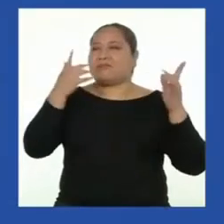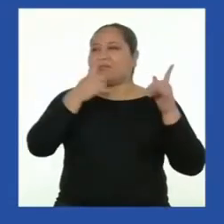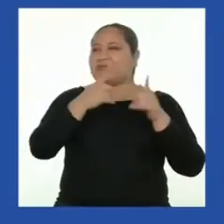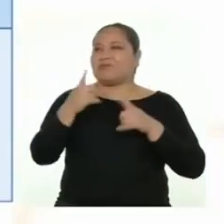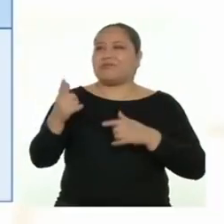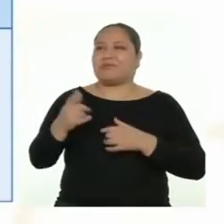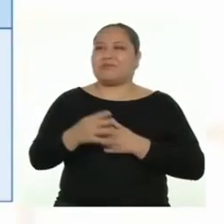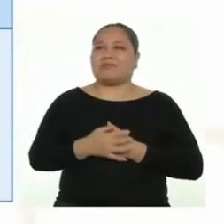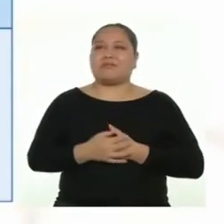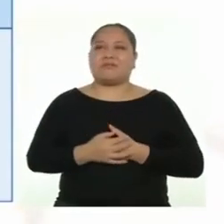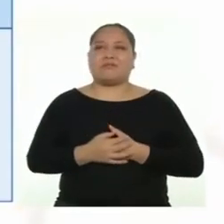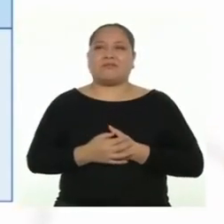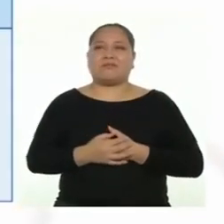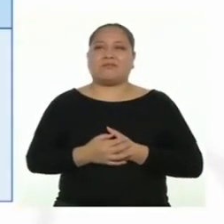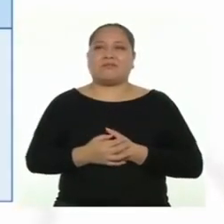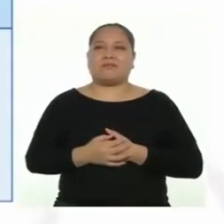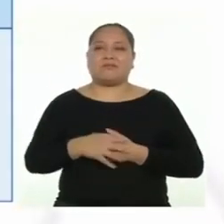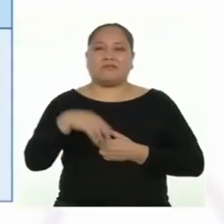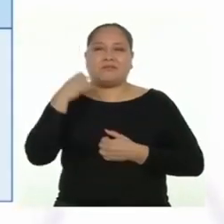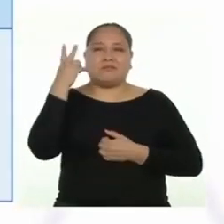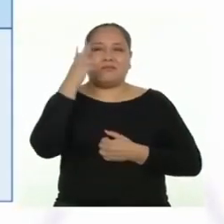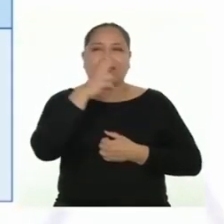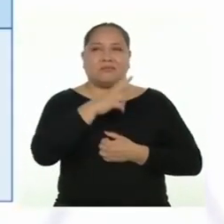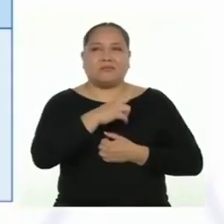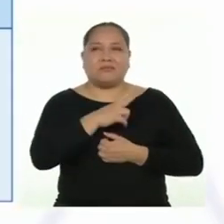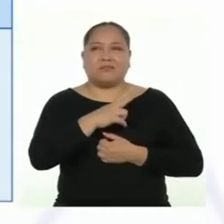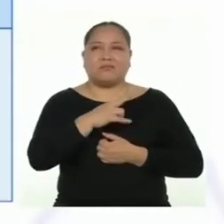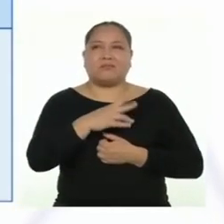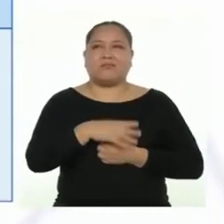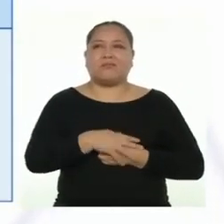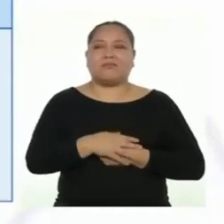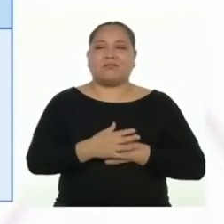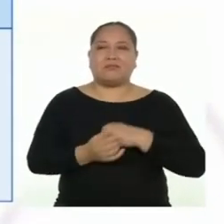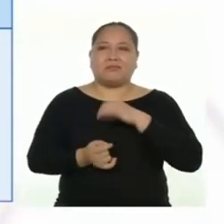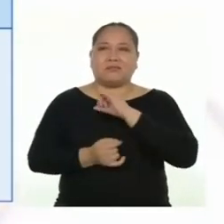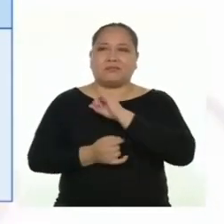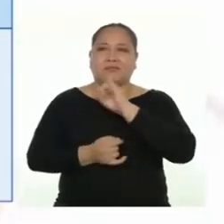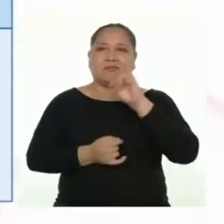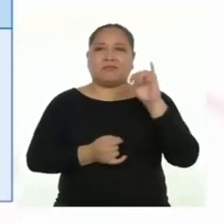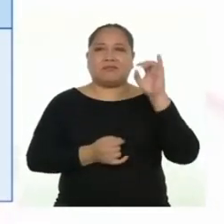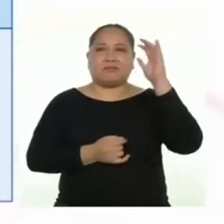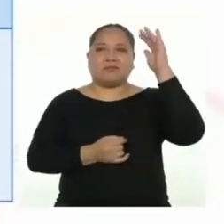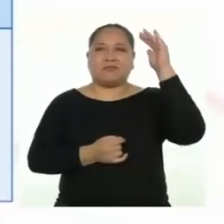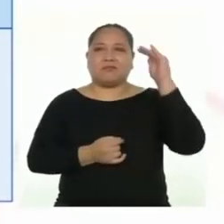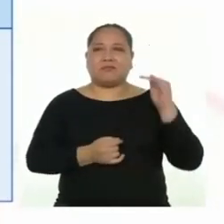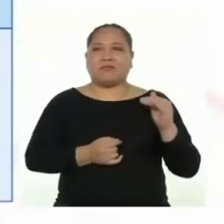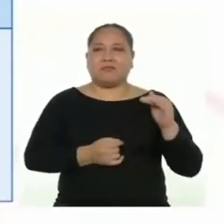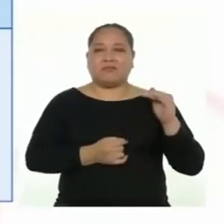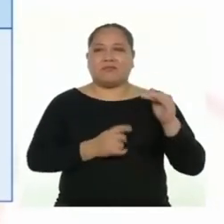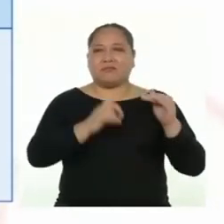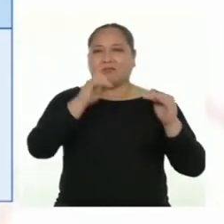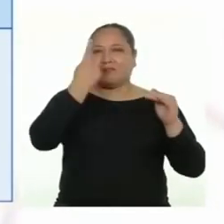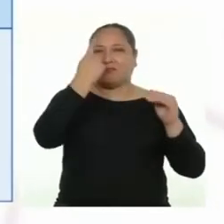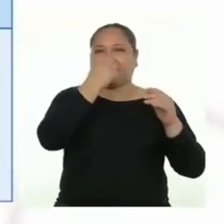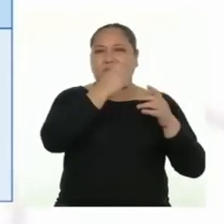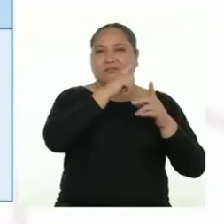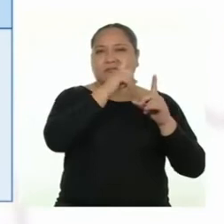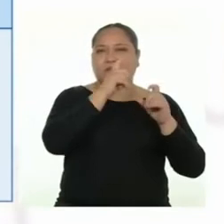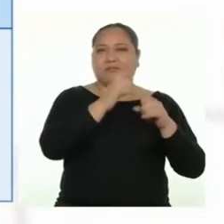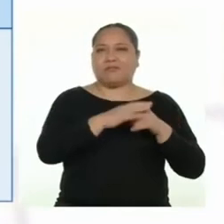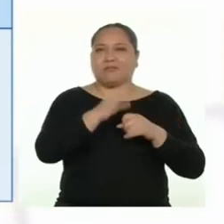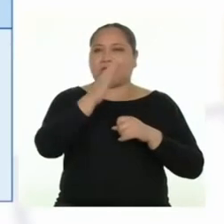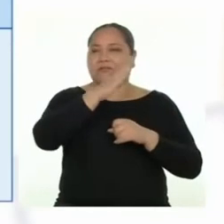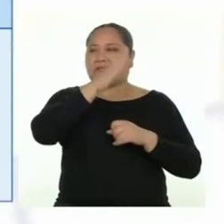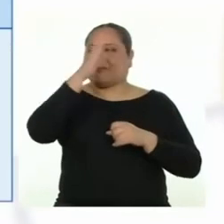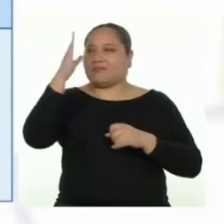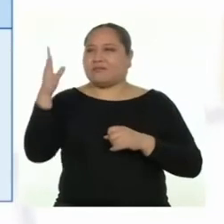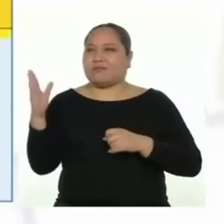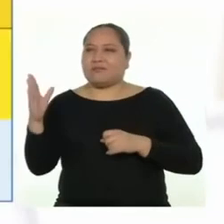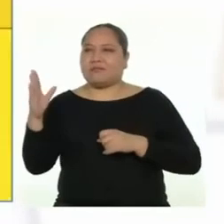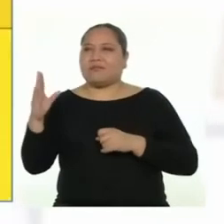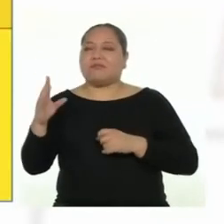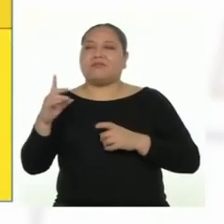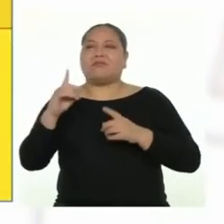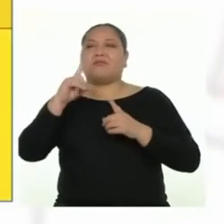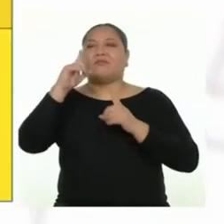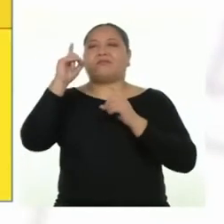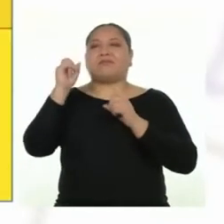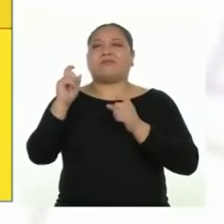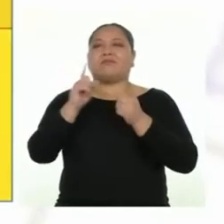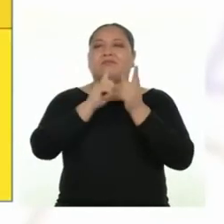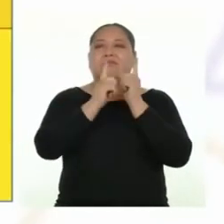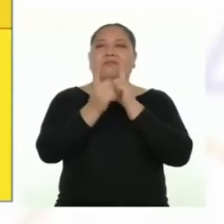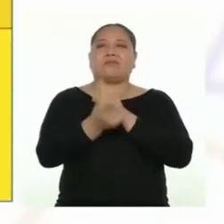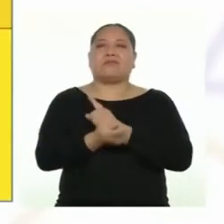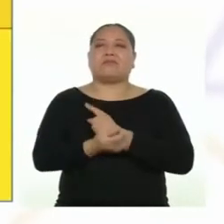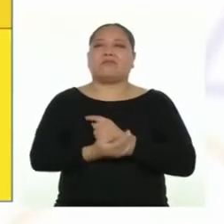¡Ya está! Ahí veo que en la columna de la izquierda está la pregunta inicial y en la columna derecha la